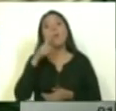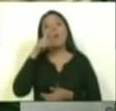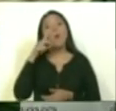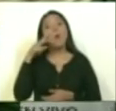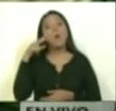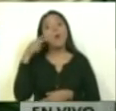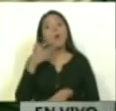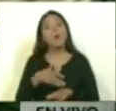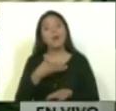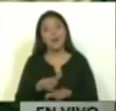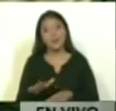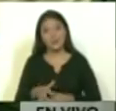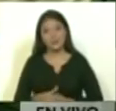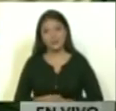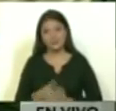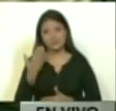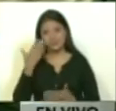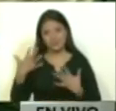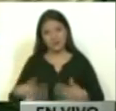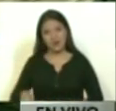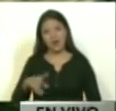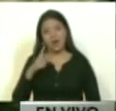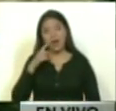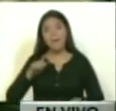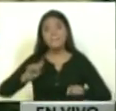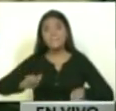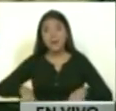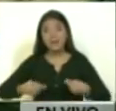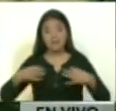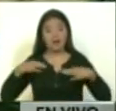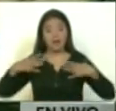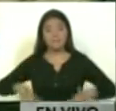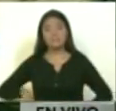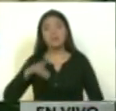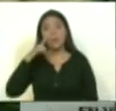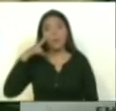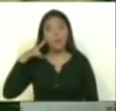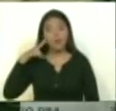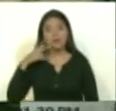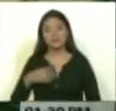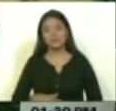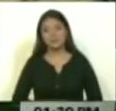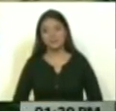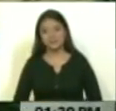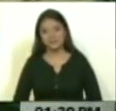Demorado, sí, mira. Demorado, las medias moradas y la camisa morada. Demorado llegó.